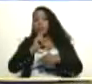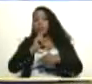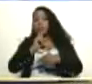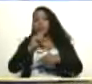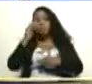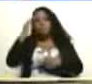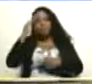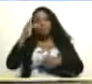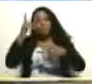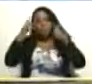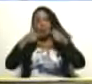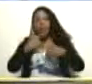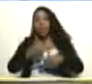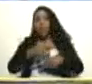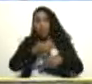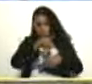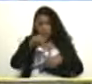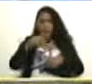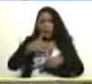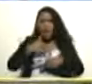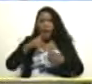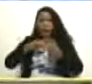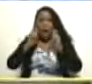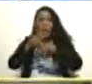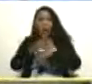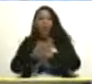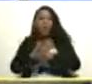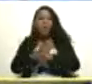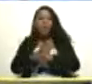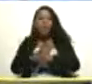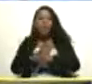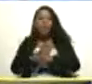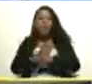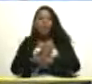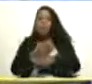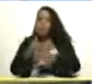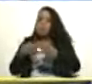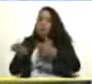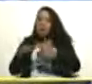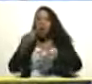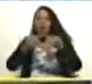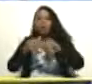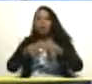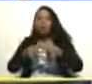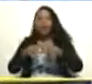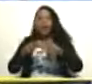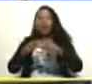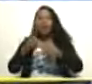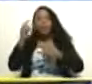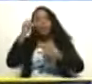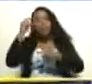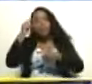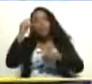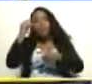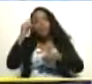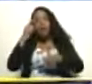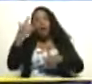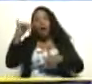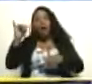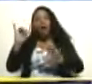comandante Chávez dijo, si ustedes quieren cambiar gobierno, a elecciones, cuando corresponda. Ahí tiene el